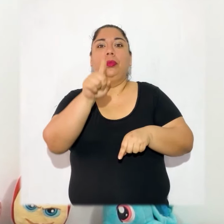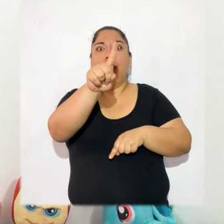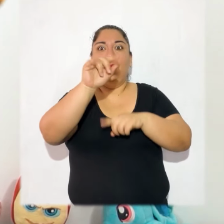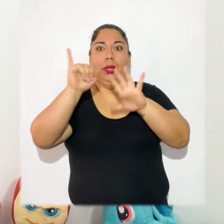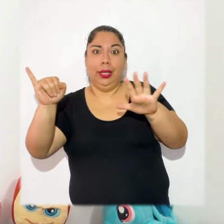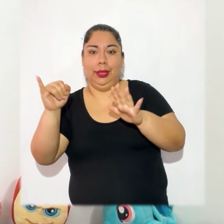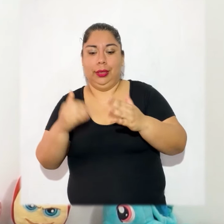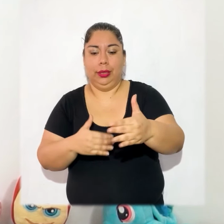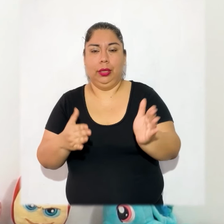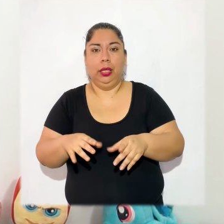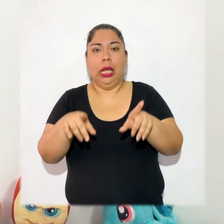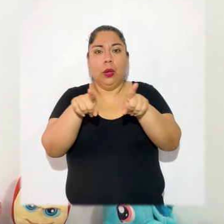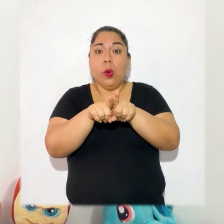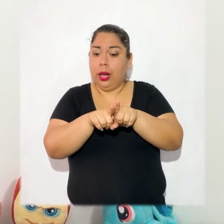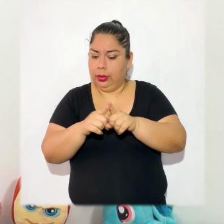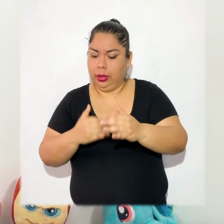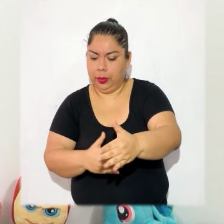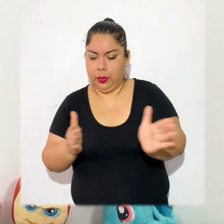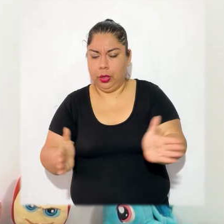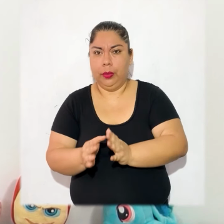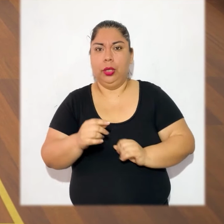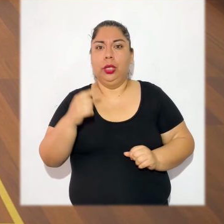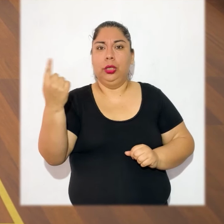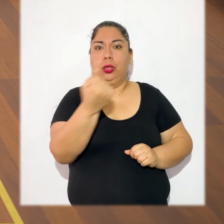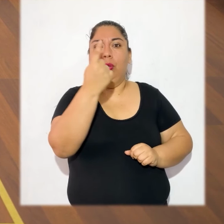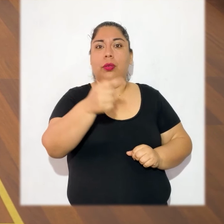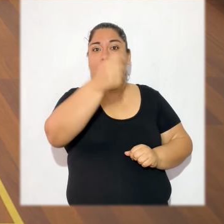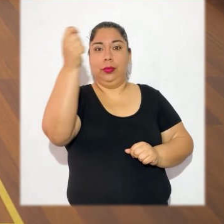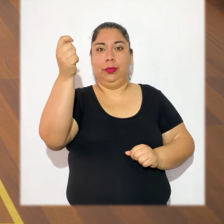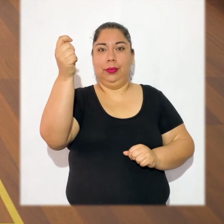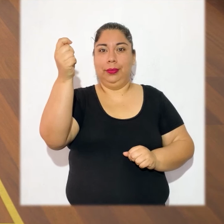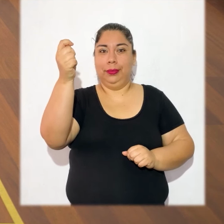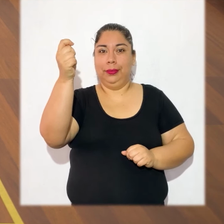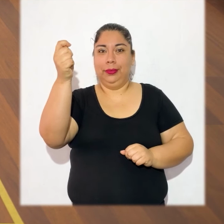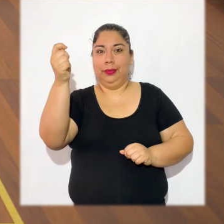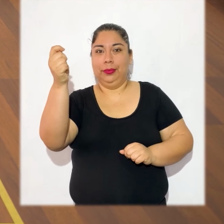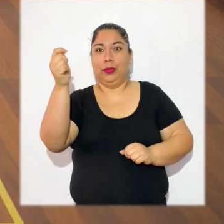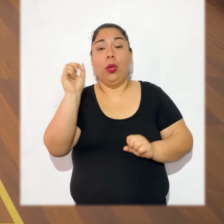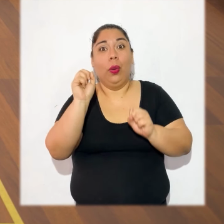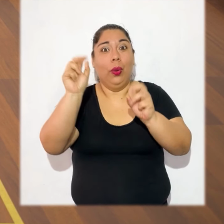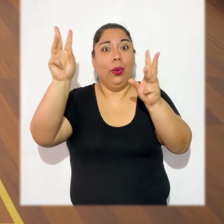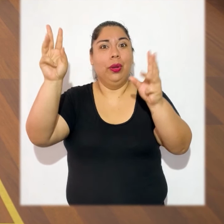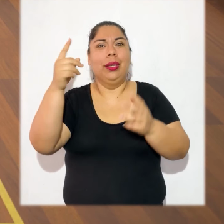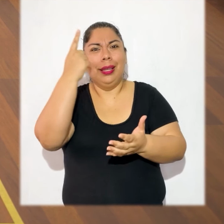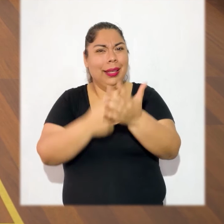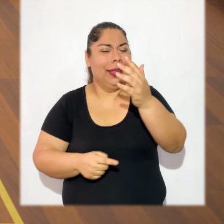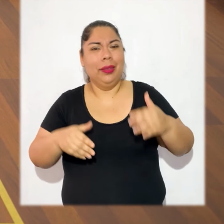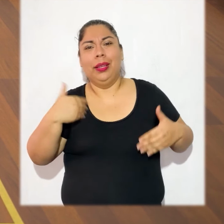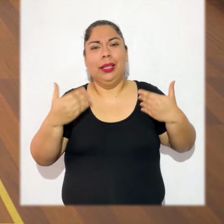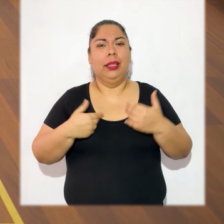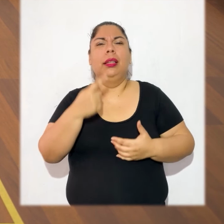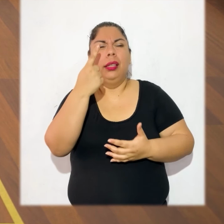medida. Y solo usé esto. ¡Qué líder! Sí, y va a ser más divertido cuando lo juguemos. Y también usaremos música.